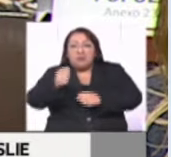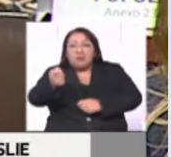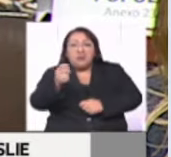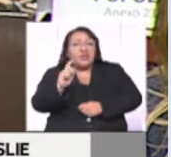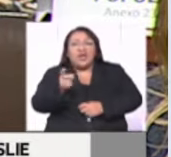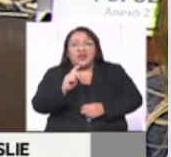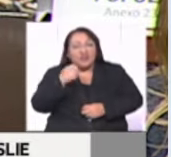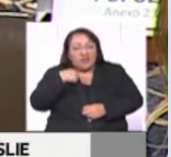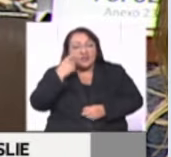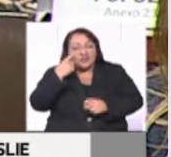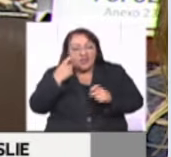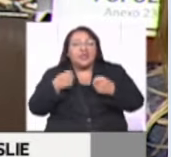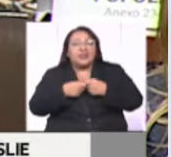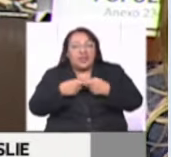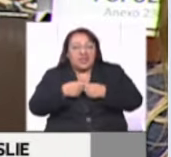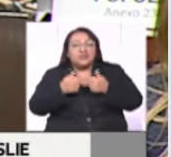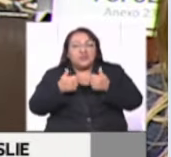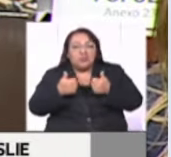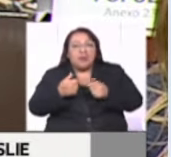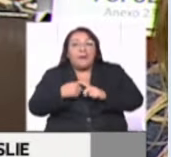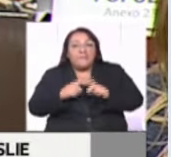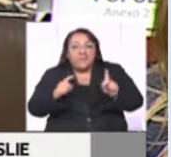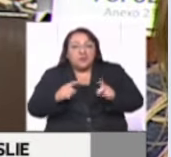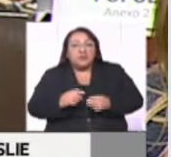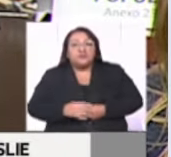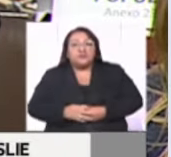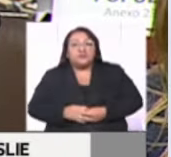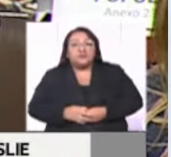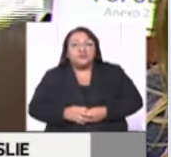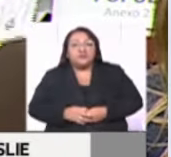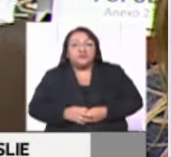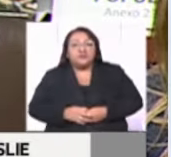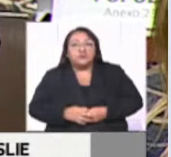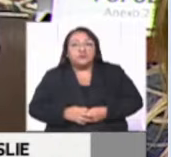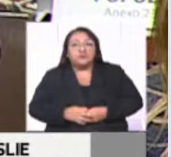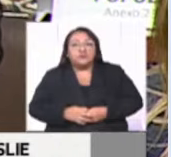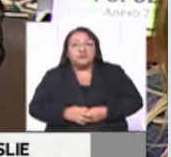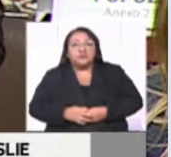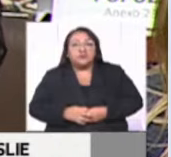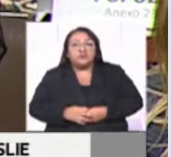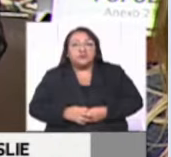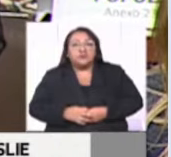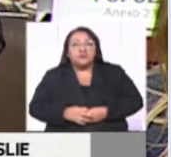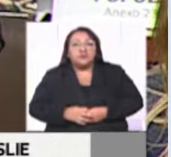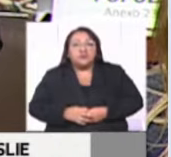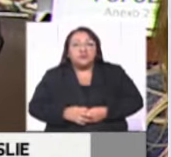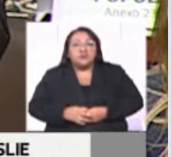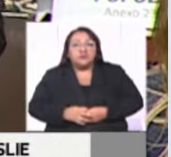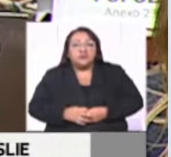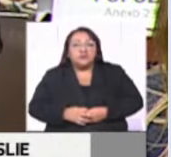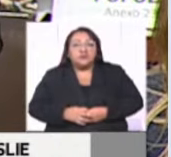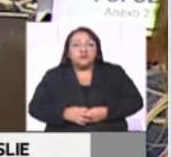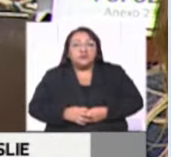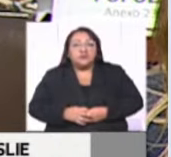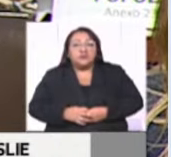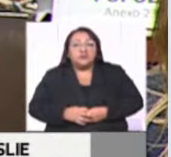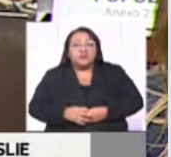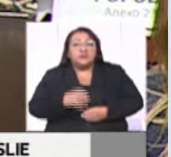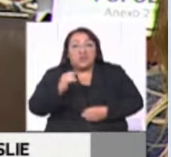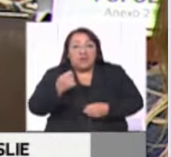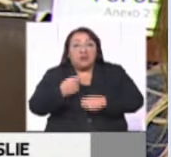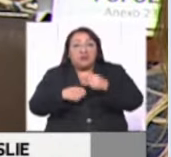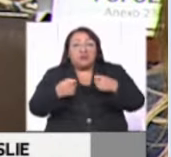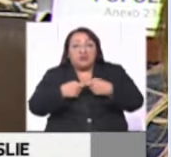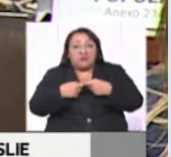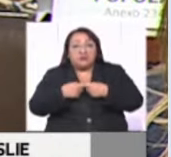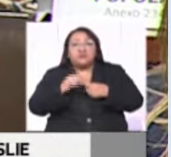personal, física, no. Actualmente, colegas congresistas, colegas parlamentarios, existe una venta virtual